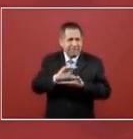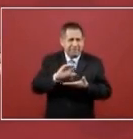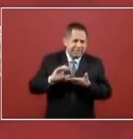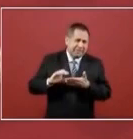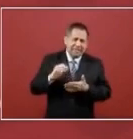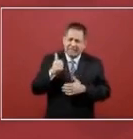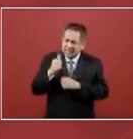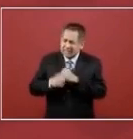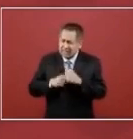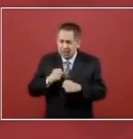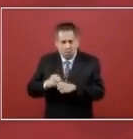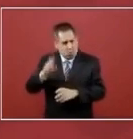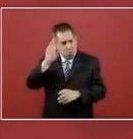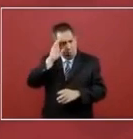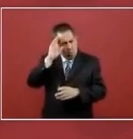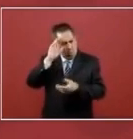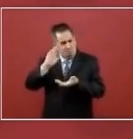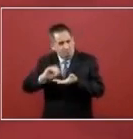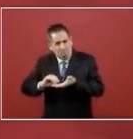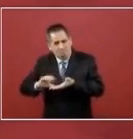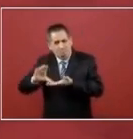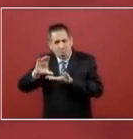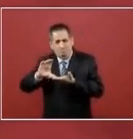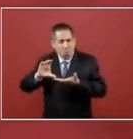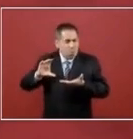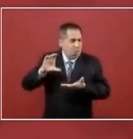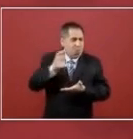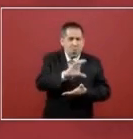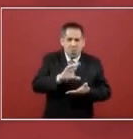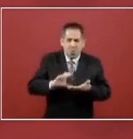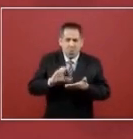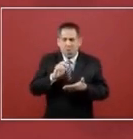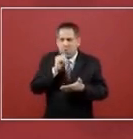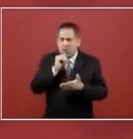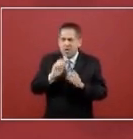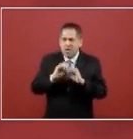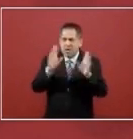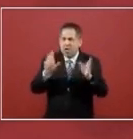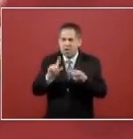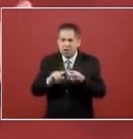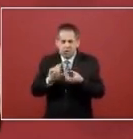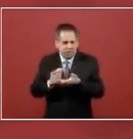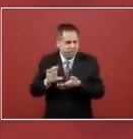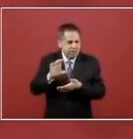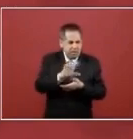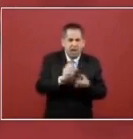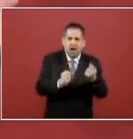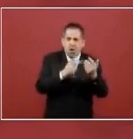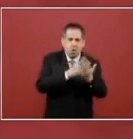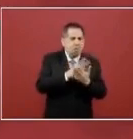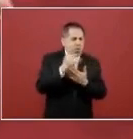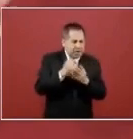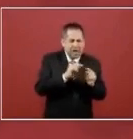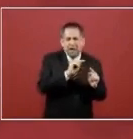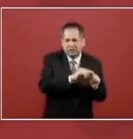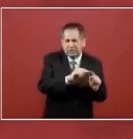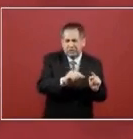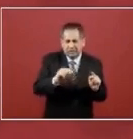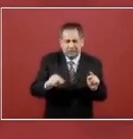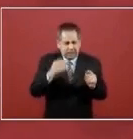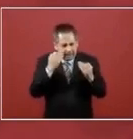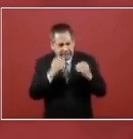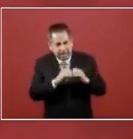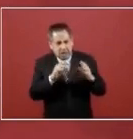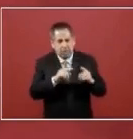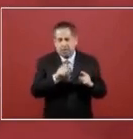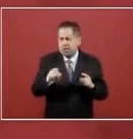es una cantidad fabulosa de dinero que todavía no está claro a dónde se fue. Hay algunos proyectos de inversión que son notorios,